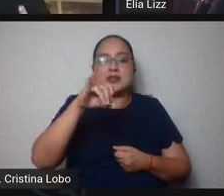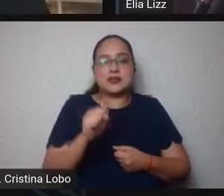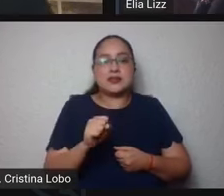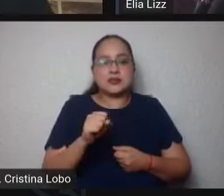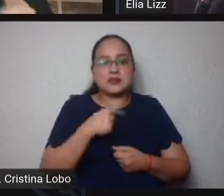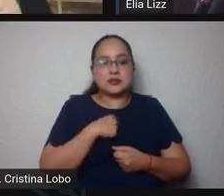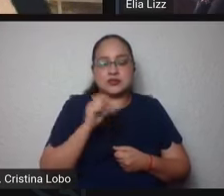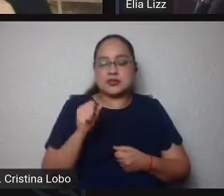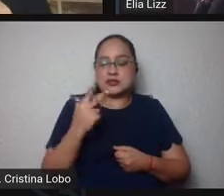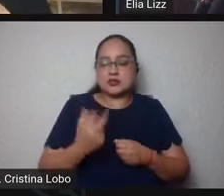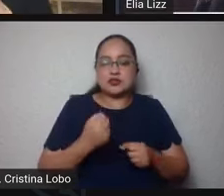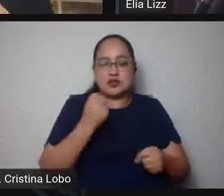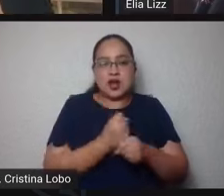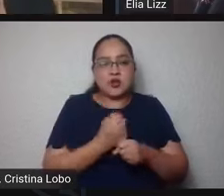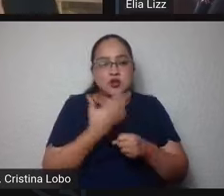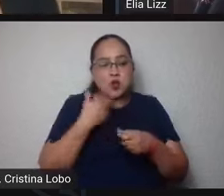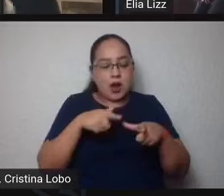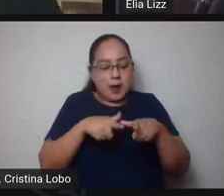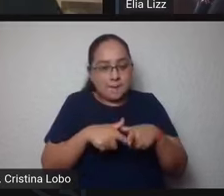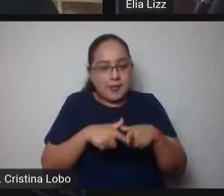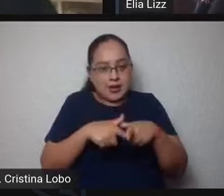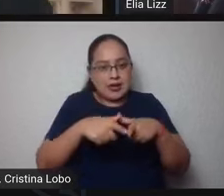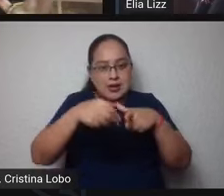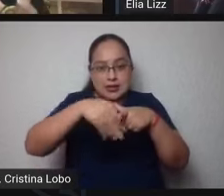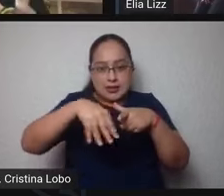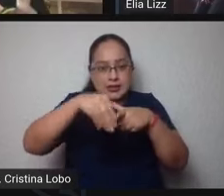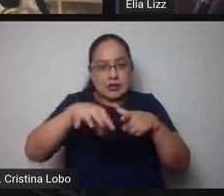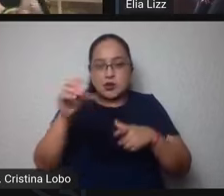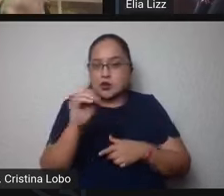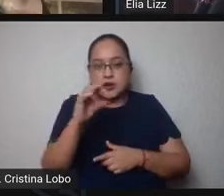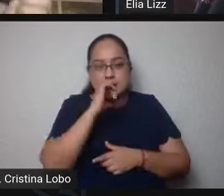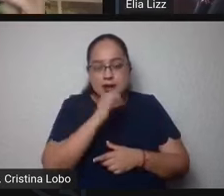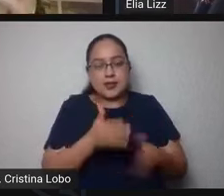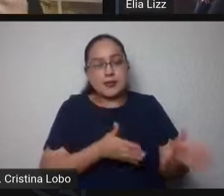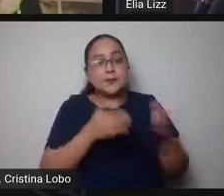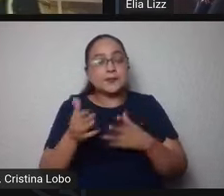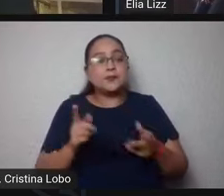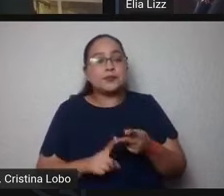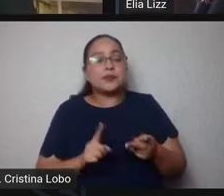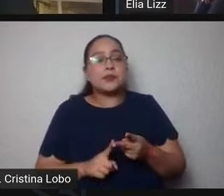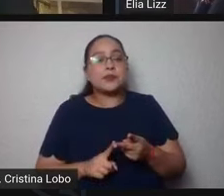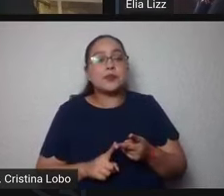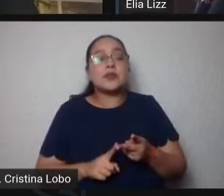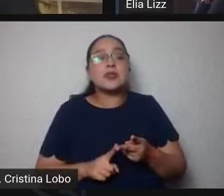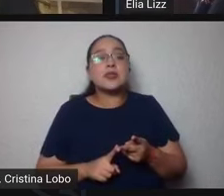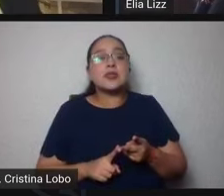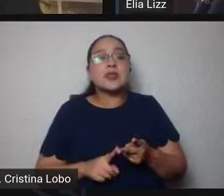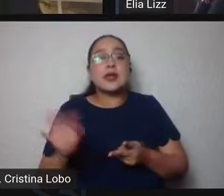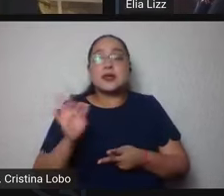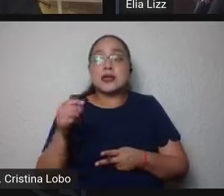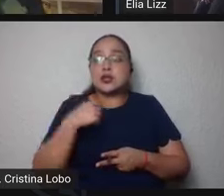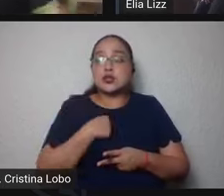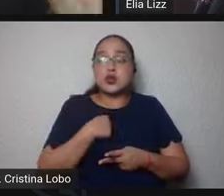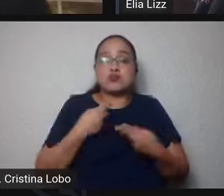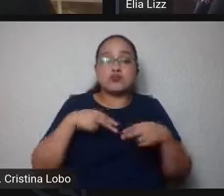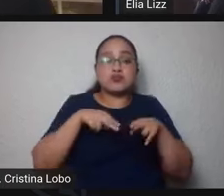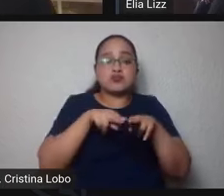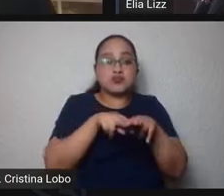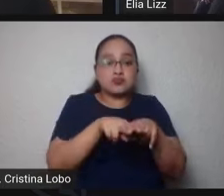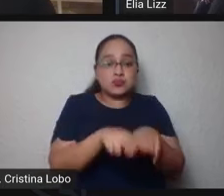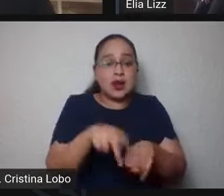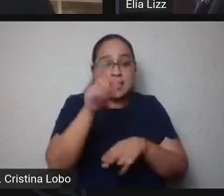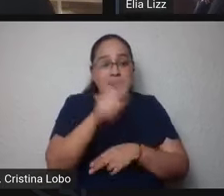lubrica. Dice, entonces, viene la segunda. Me dicen que el no tener relaciones sexuales desde hace tanto tiempo